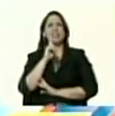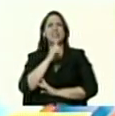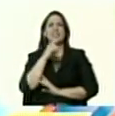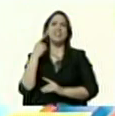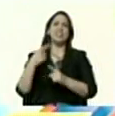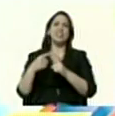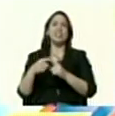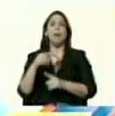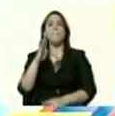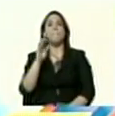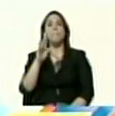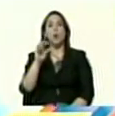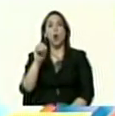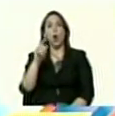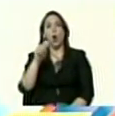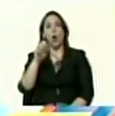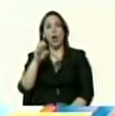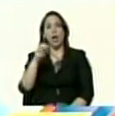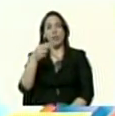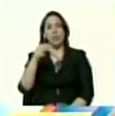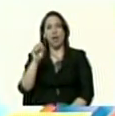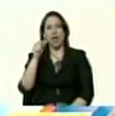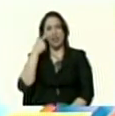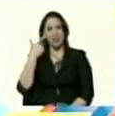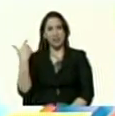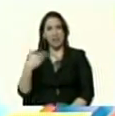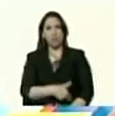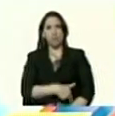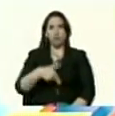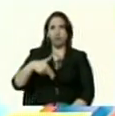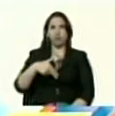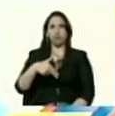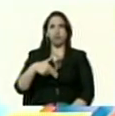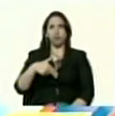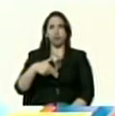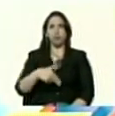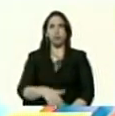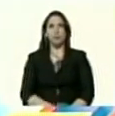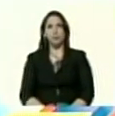mando de los rastrojos, quien tenía un arma de fuego en su cinto.